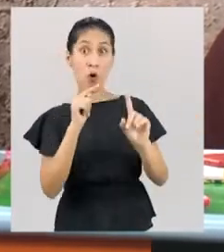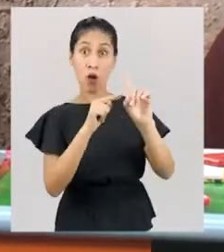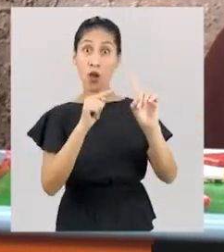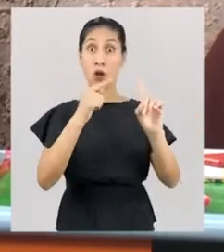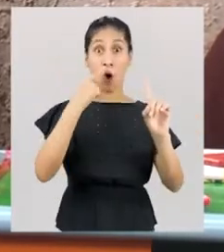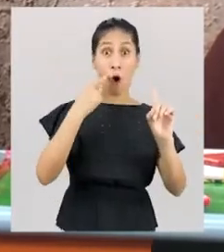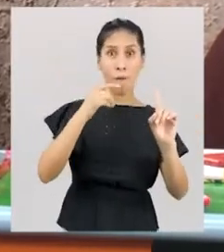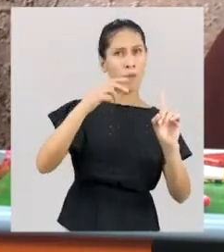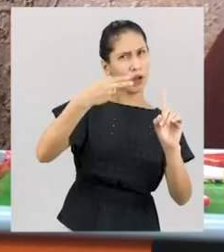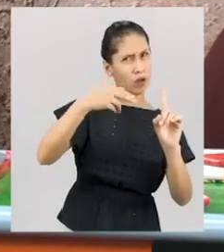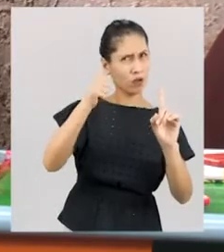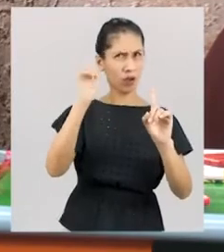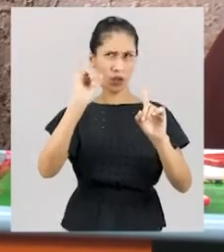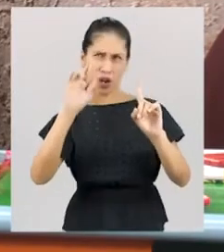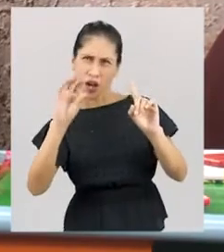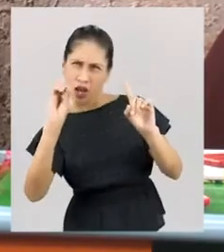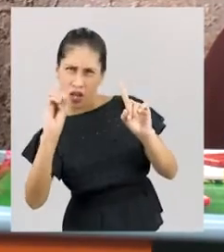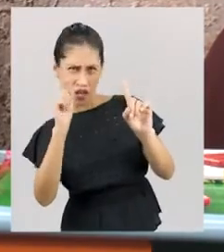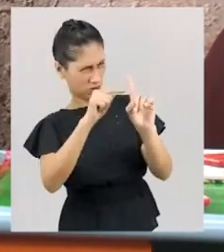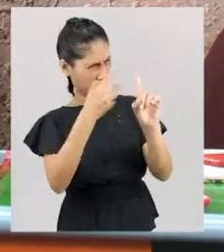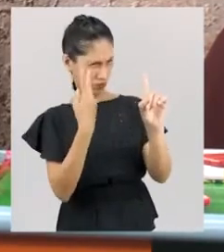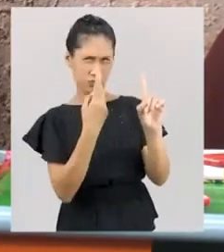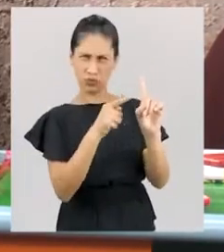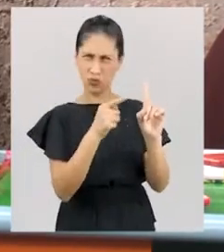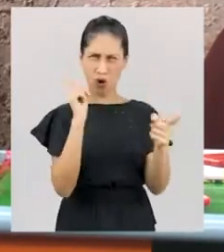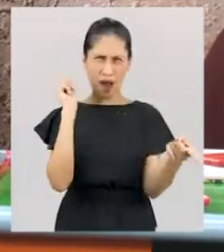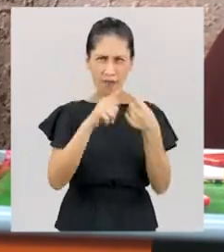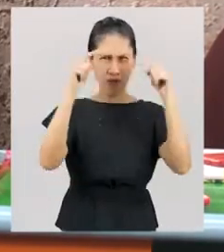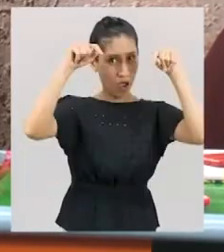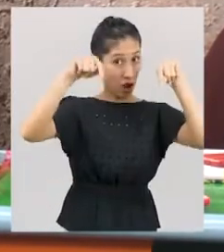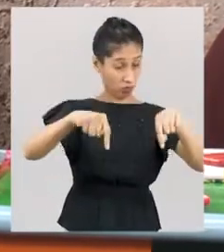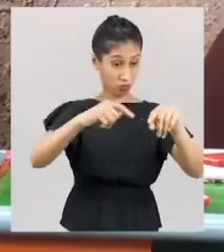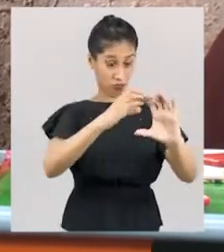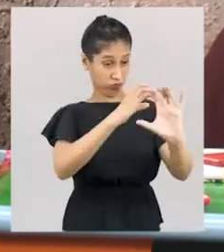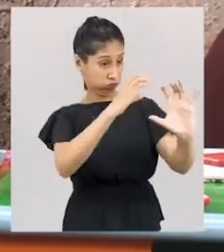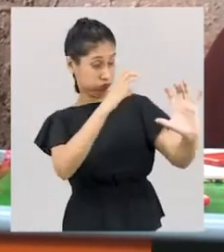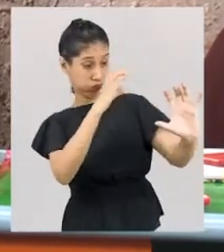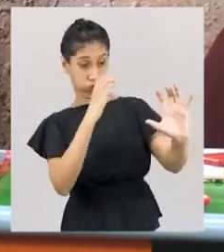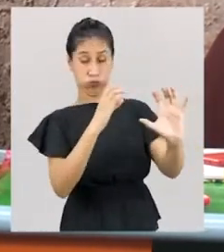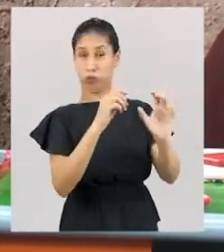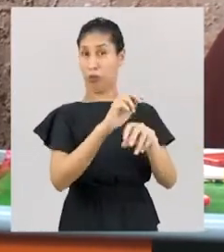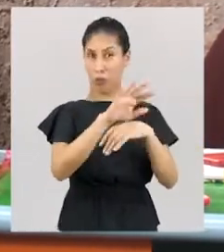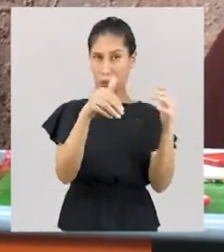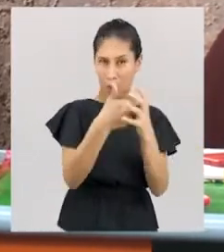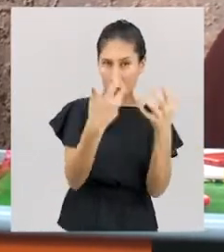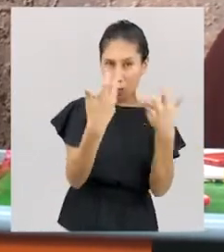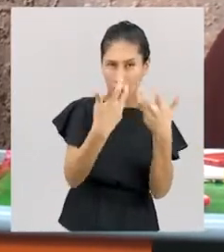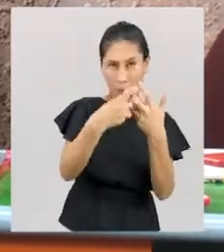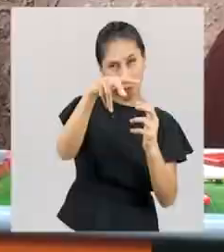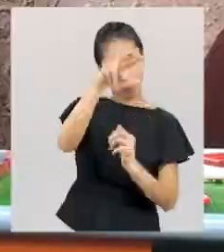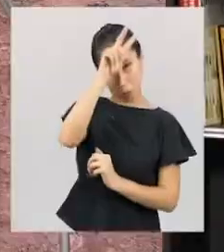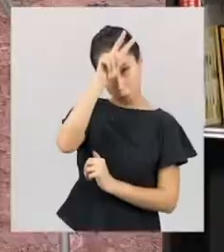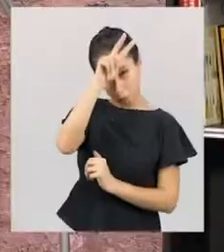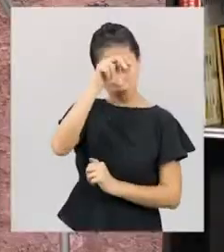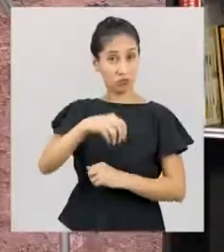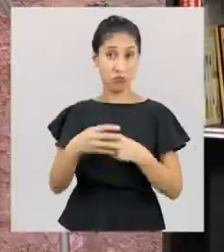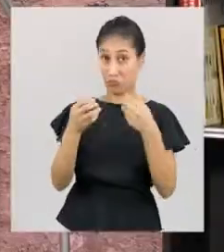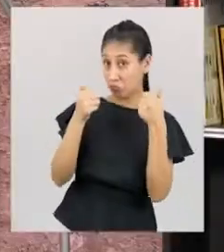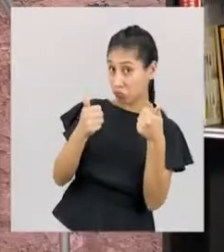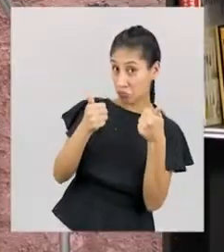Bingham el 24 de julio de 1911 y que hasta la fecha es un enigma arqueológico inca. Excelente,